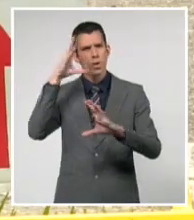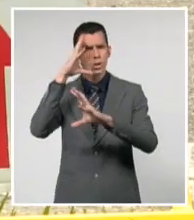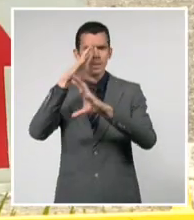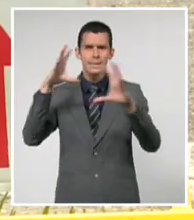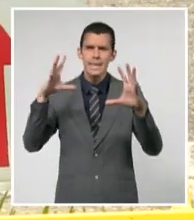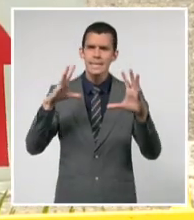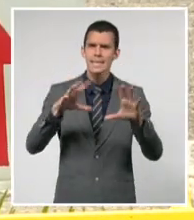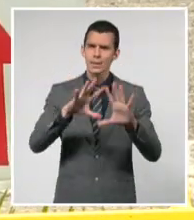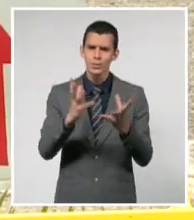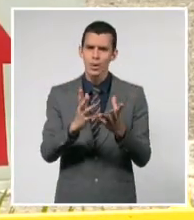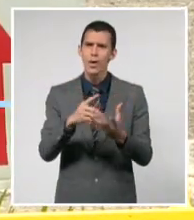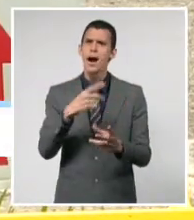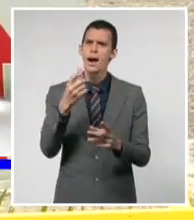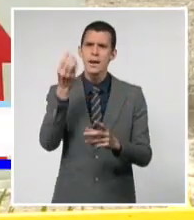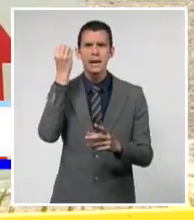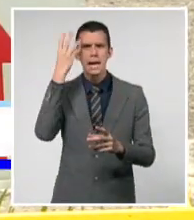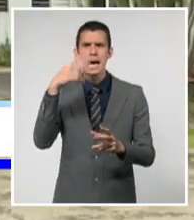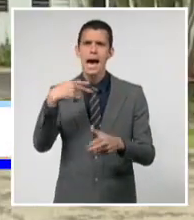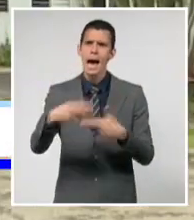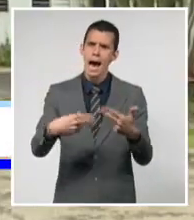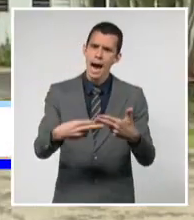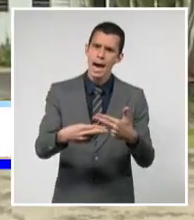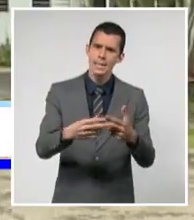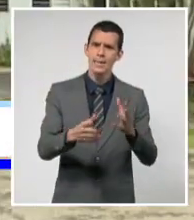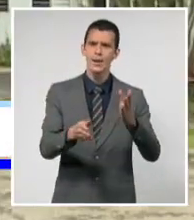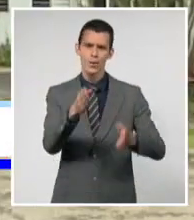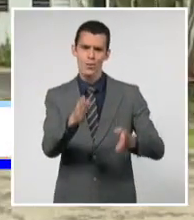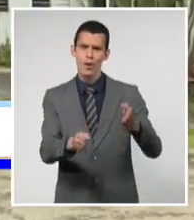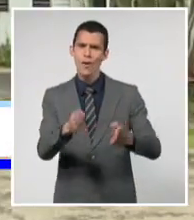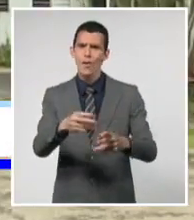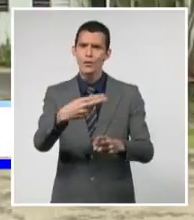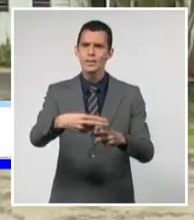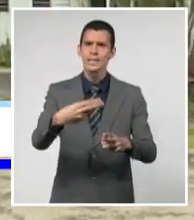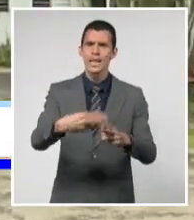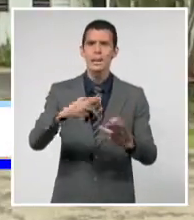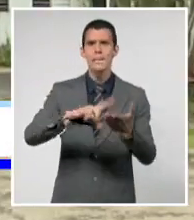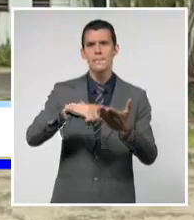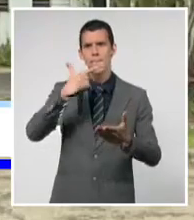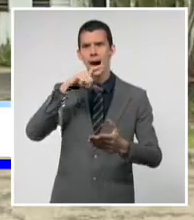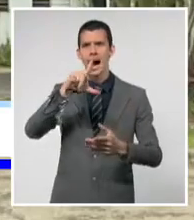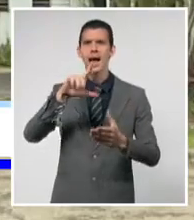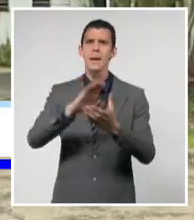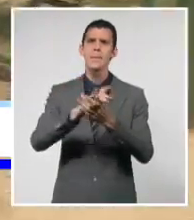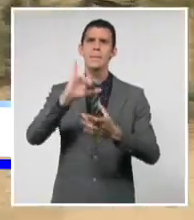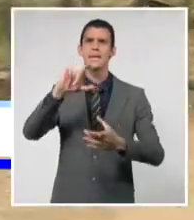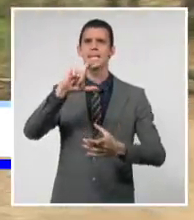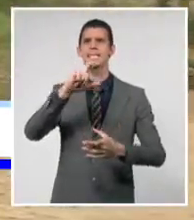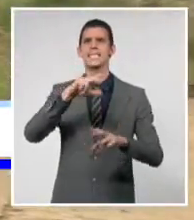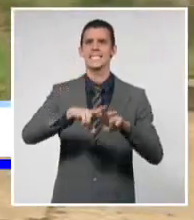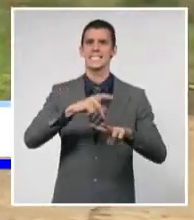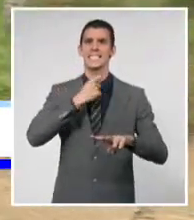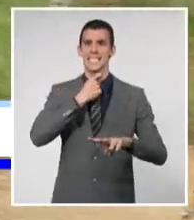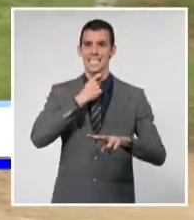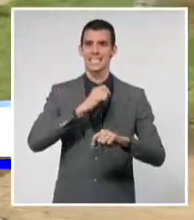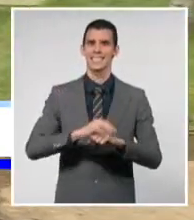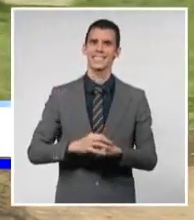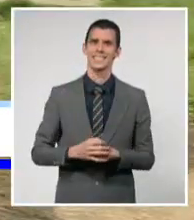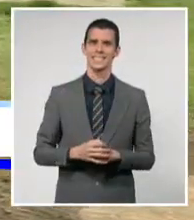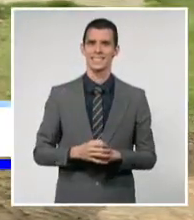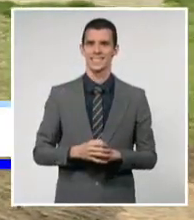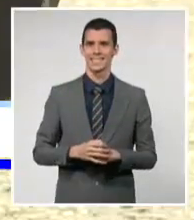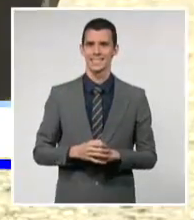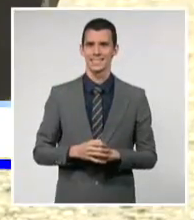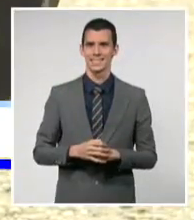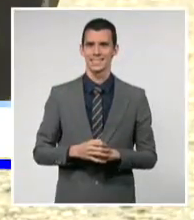De aislamiento ubicado en la Universidad Tecnológica de La Habana, José Antonio Echeverría, cuenta con el singular servicio de Palmiche Galeno